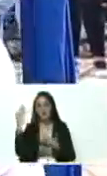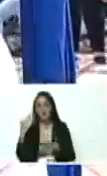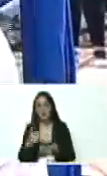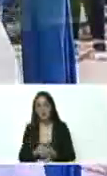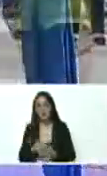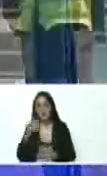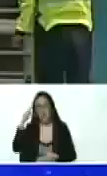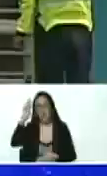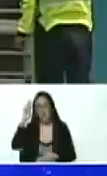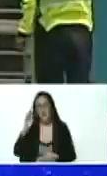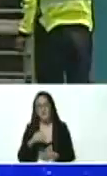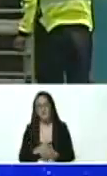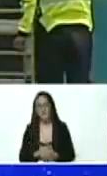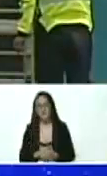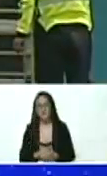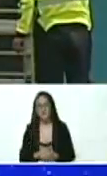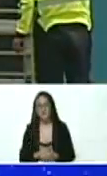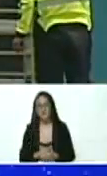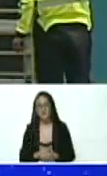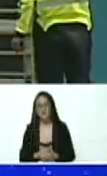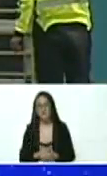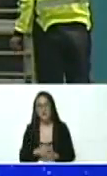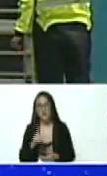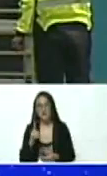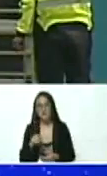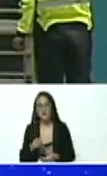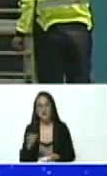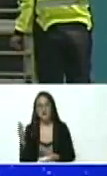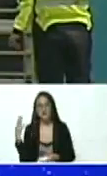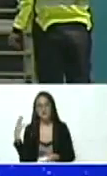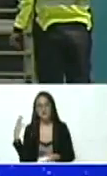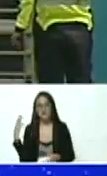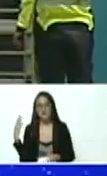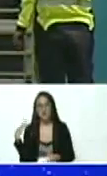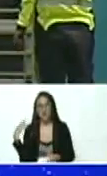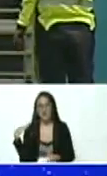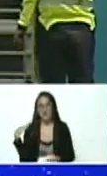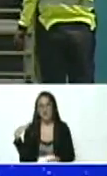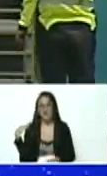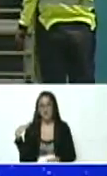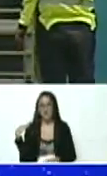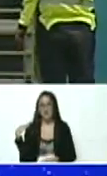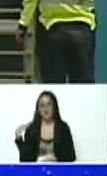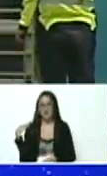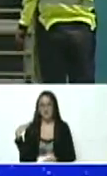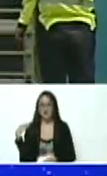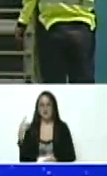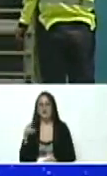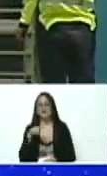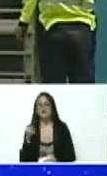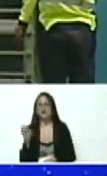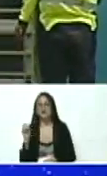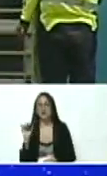Quiero saludar también al comandante de la SODI,